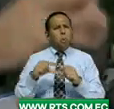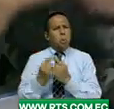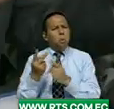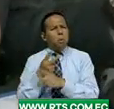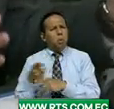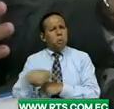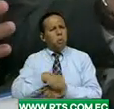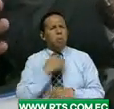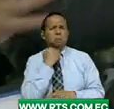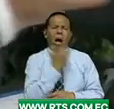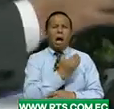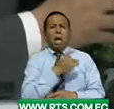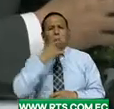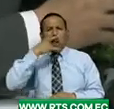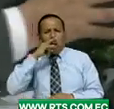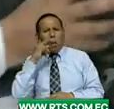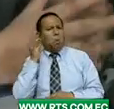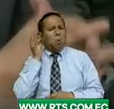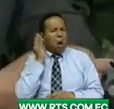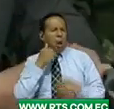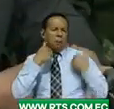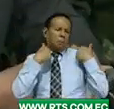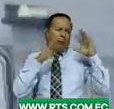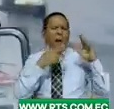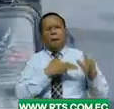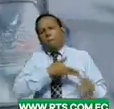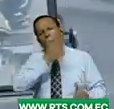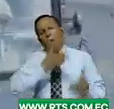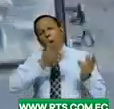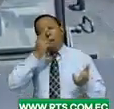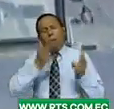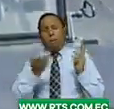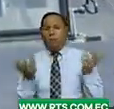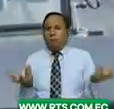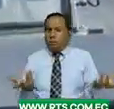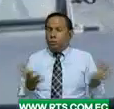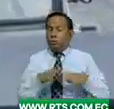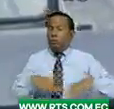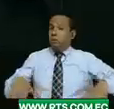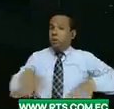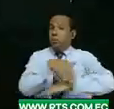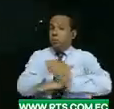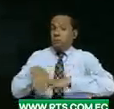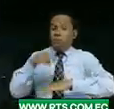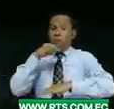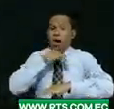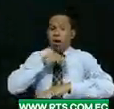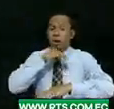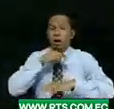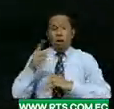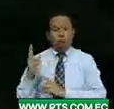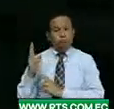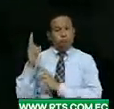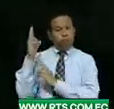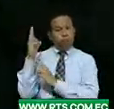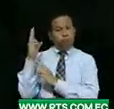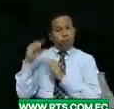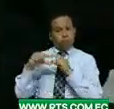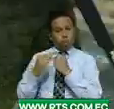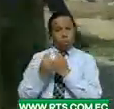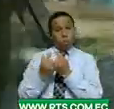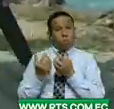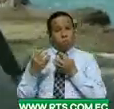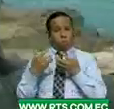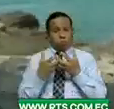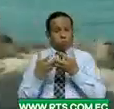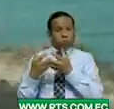nada tienen que ver con los errores que alguien haya cometido. En las calles de Manta se desplegan unidades militares que trabajan en operativos conjuntos que